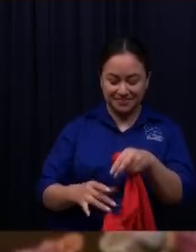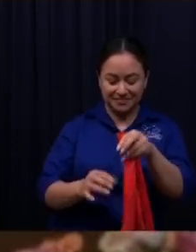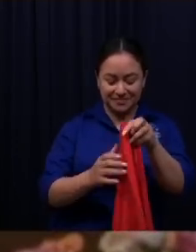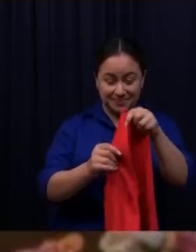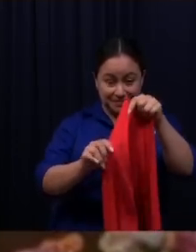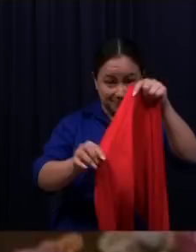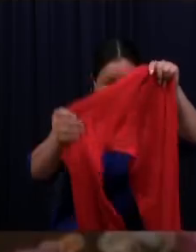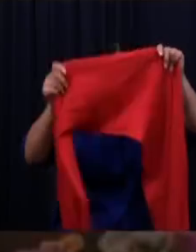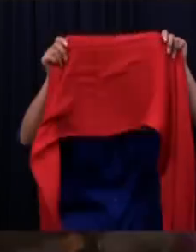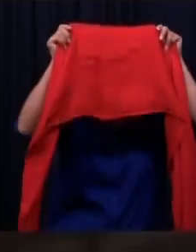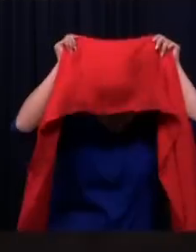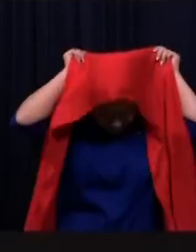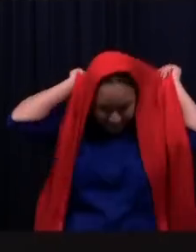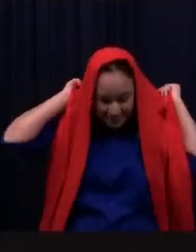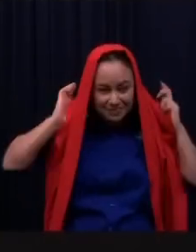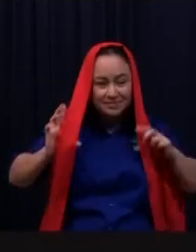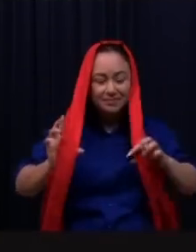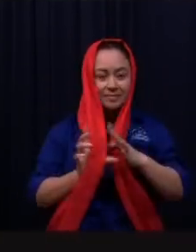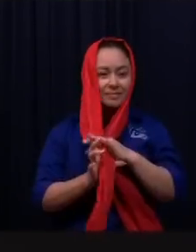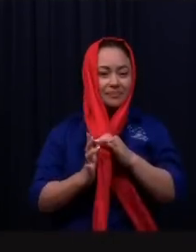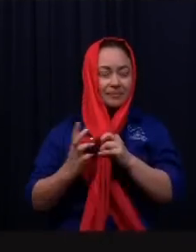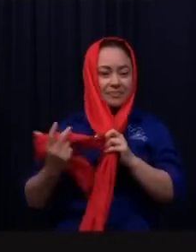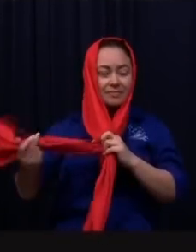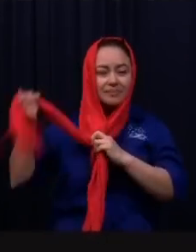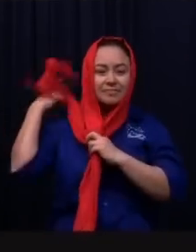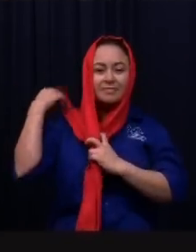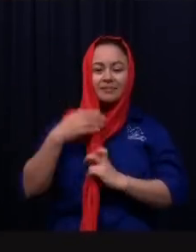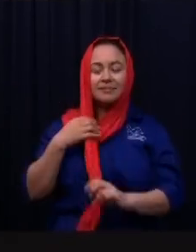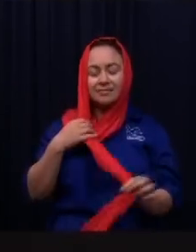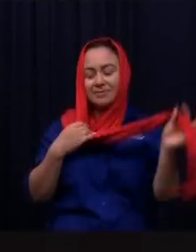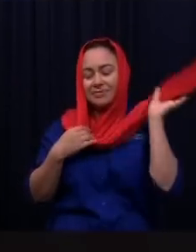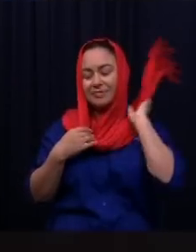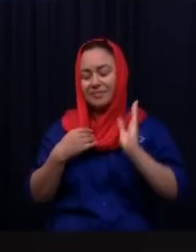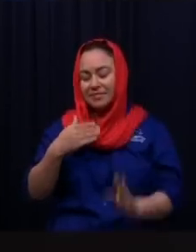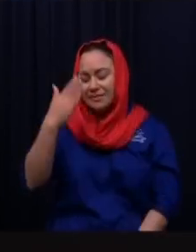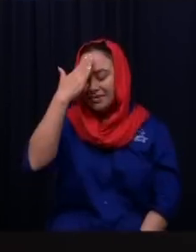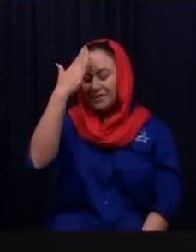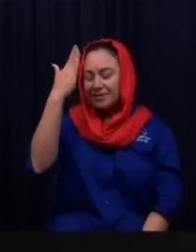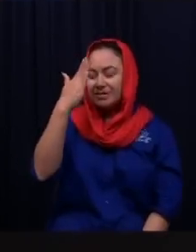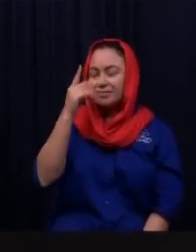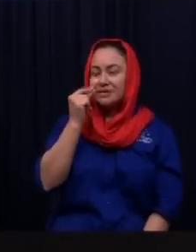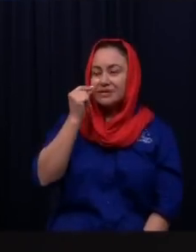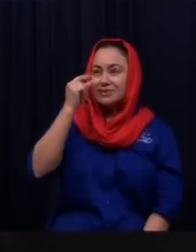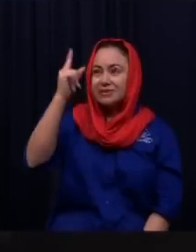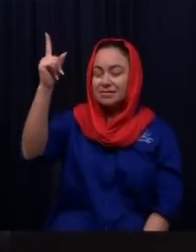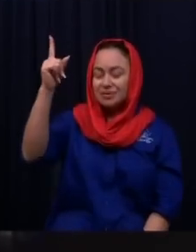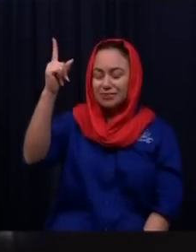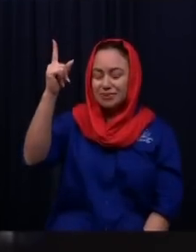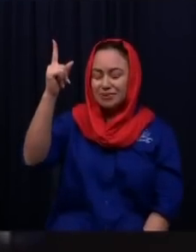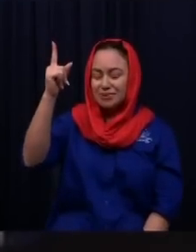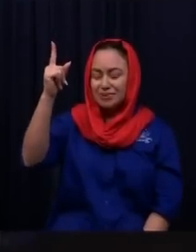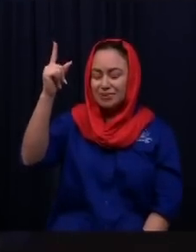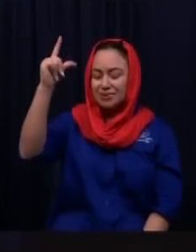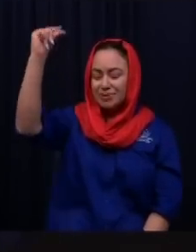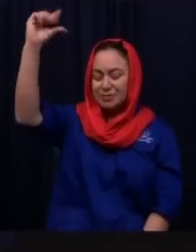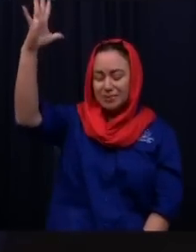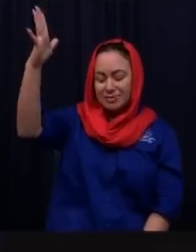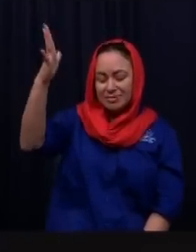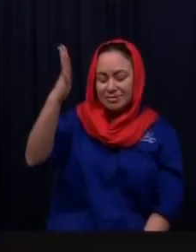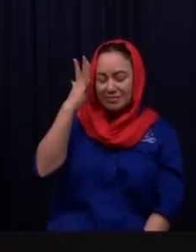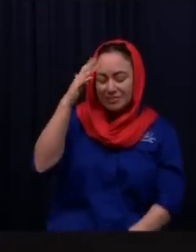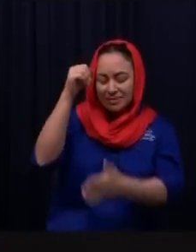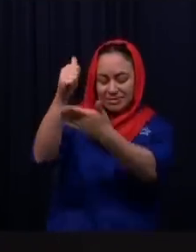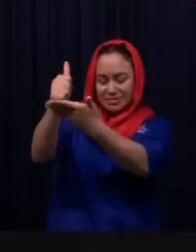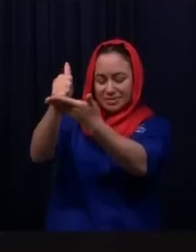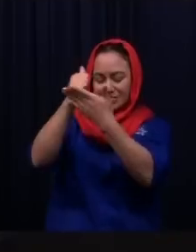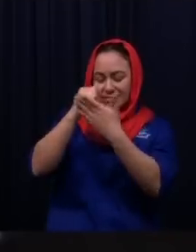tu amor, tu misericordia, tu bondad y las herramientas que tú dejas al alcance de nuestra mano. Ayúdanos,